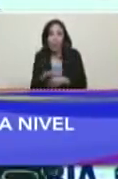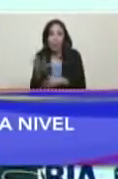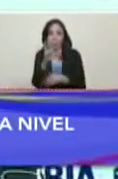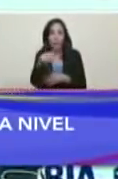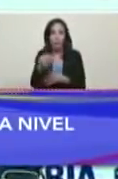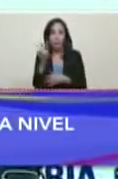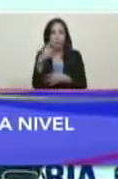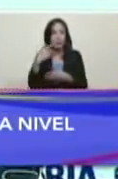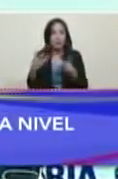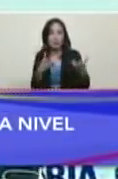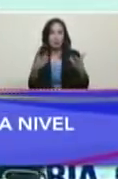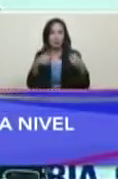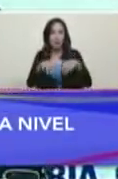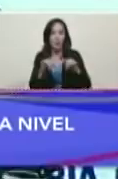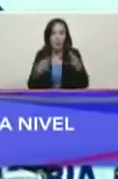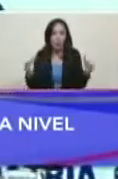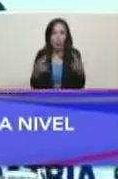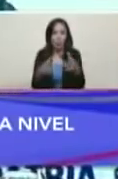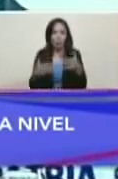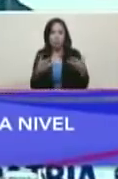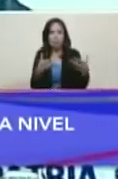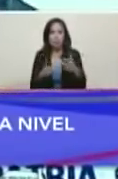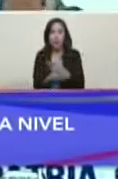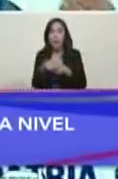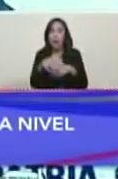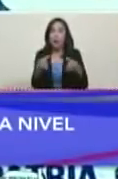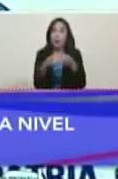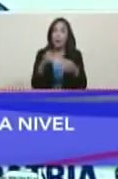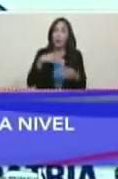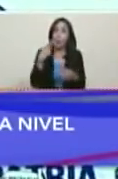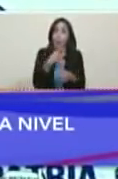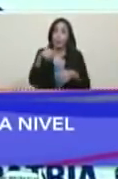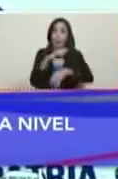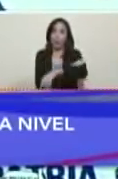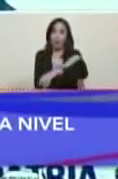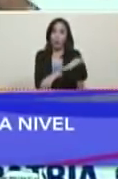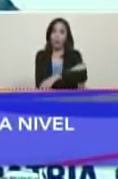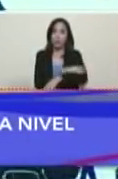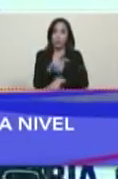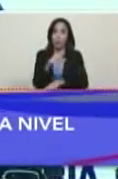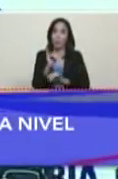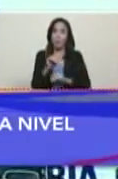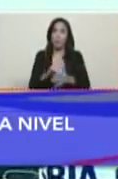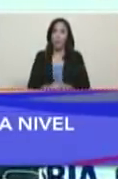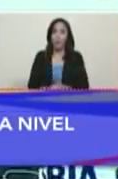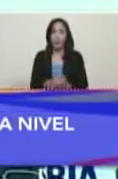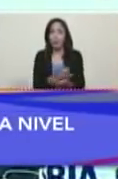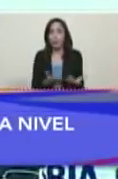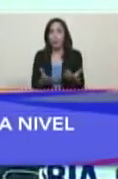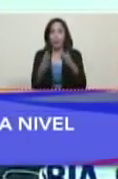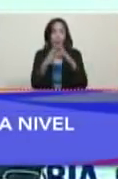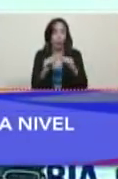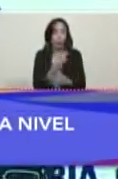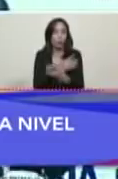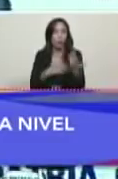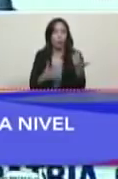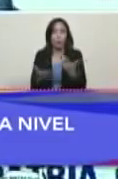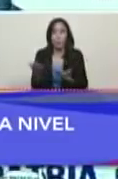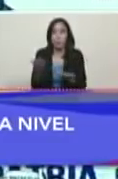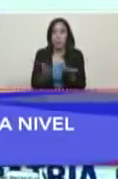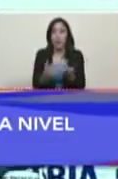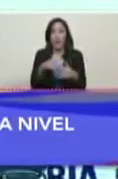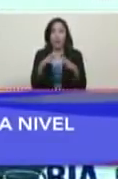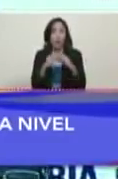mismo. Y hay grupos políticos de la derecha que le hacen el favor al imperialismo, que le